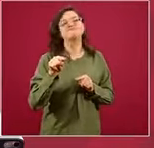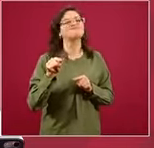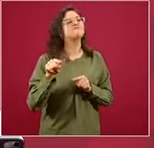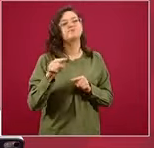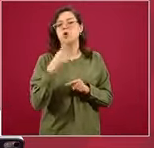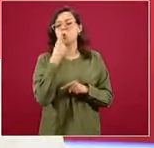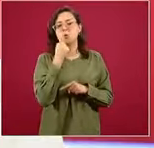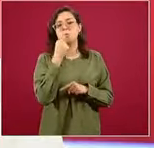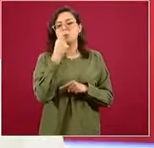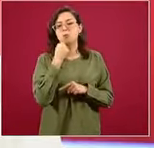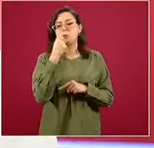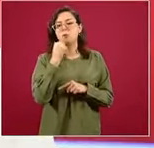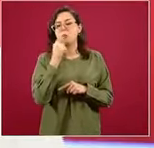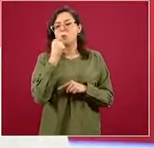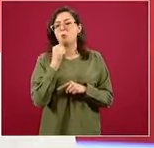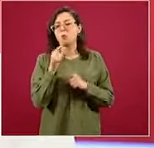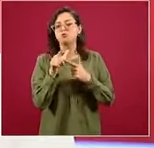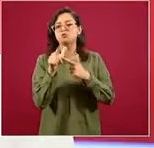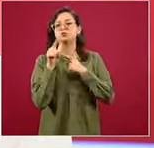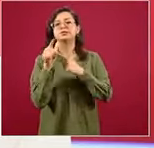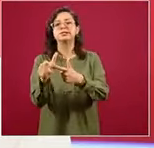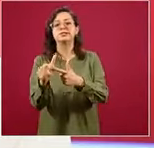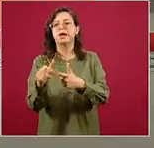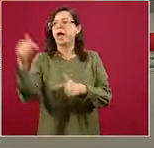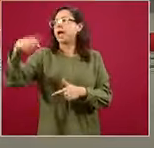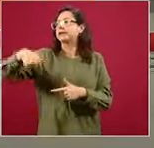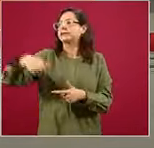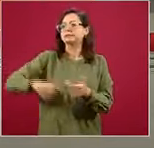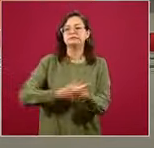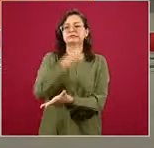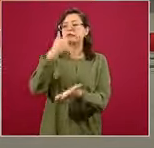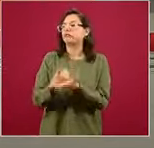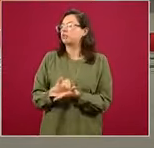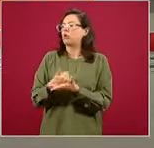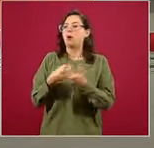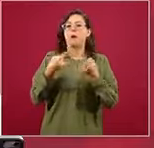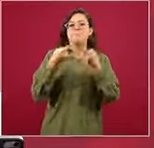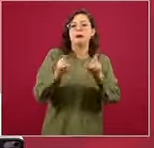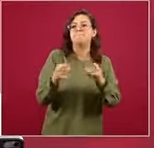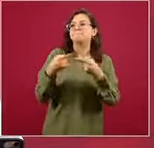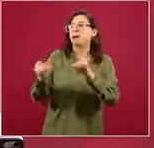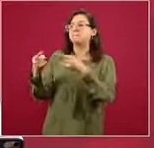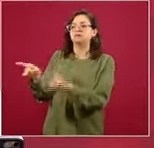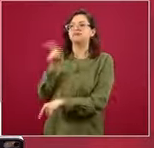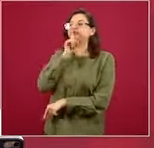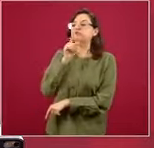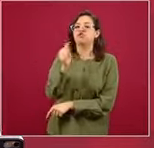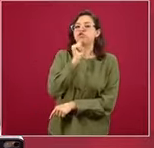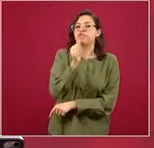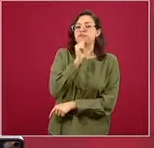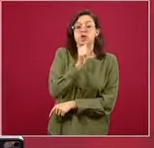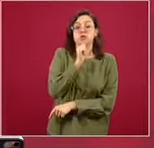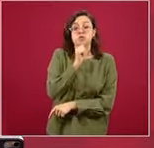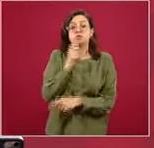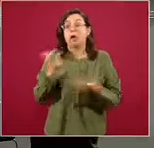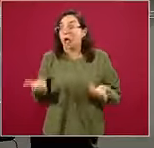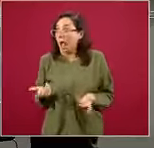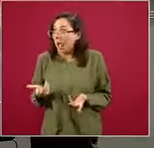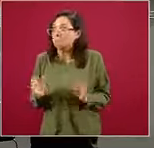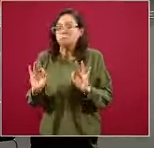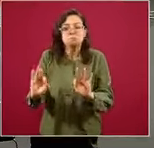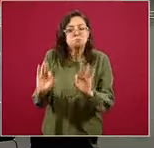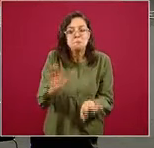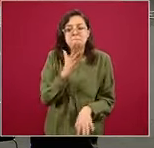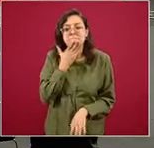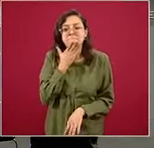los comercios aquí en el centro histórico de la Ciudad de México, más otras medidas. Entonces, ese es el espíritu. Es